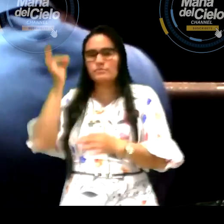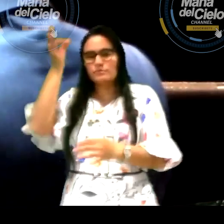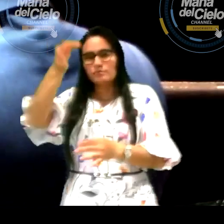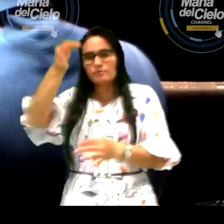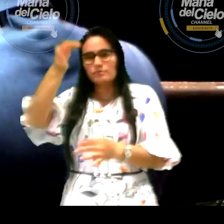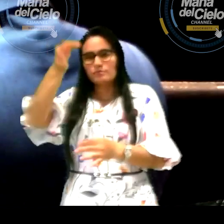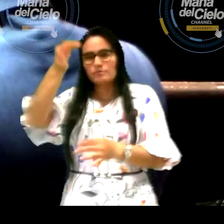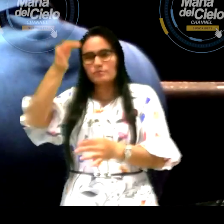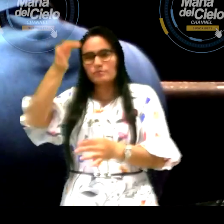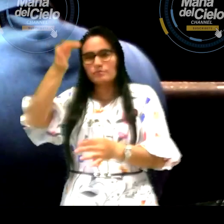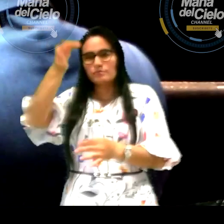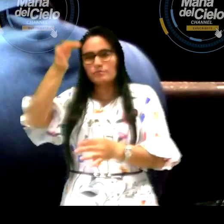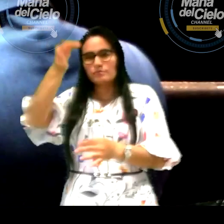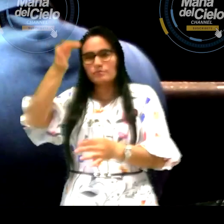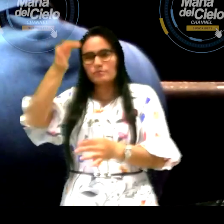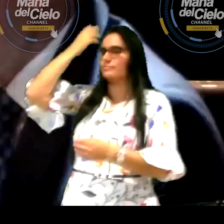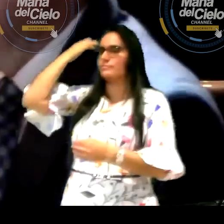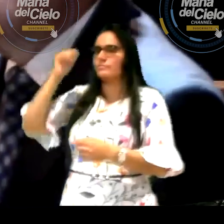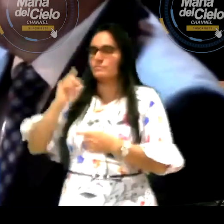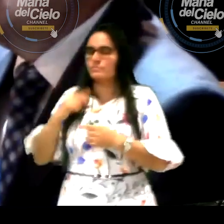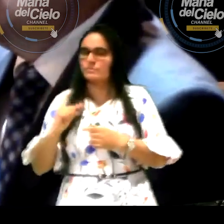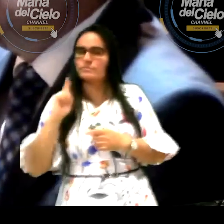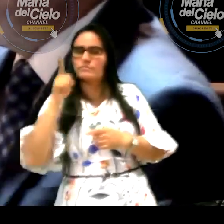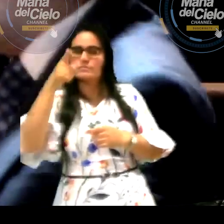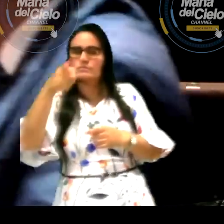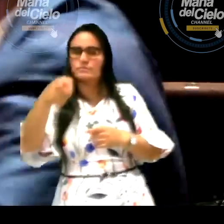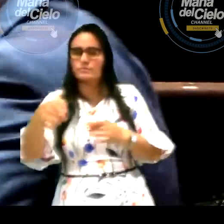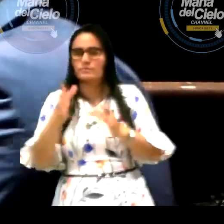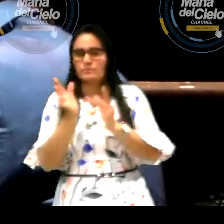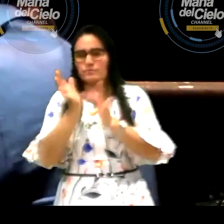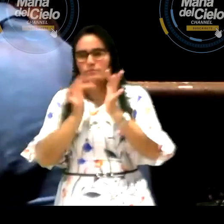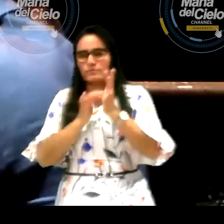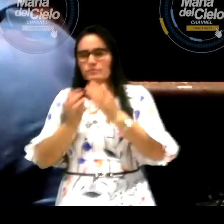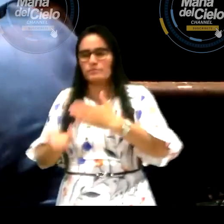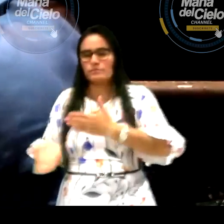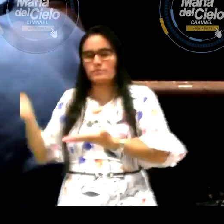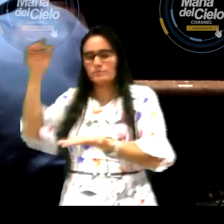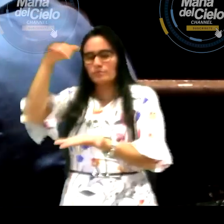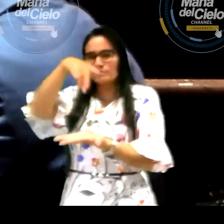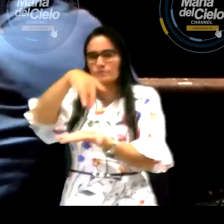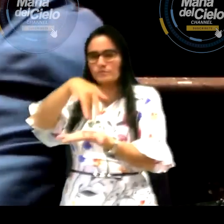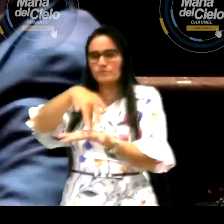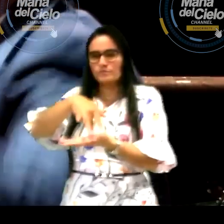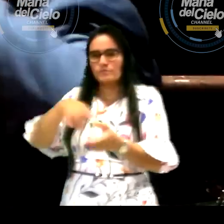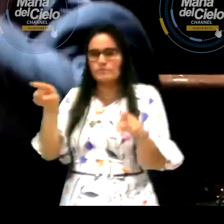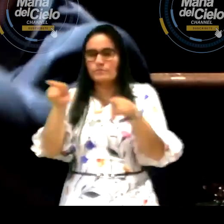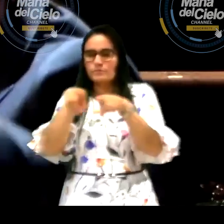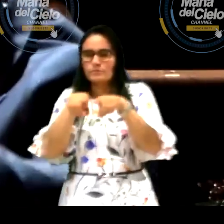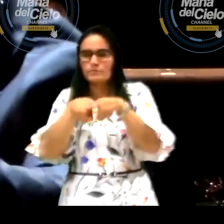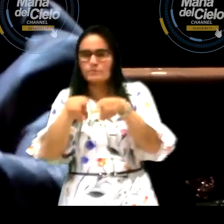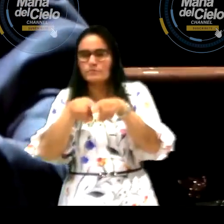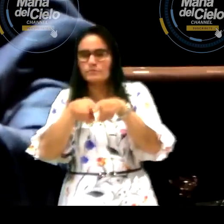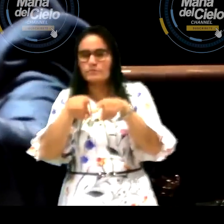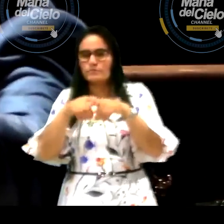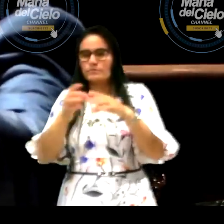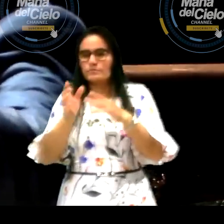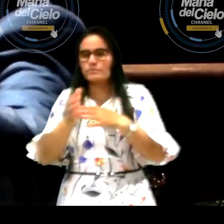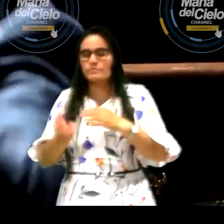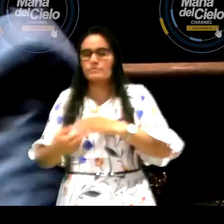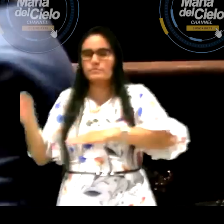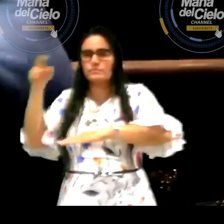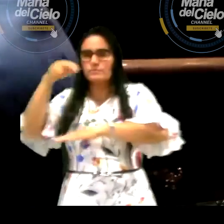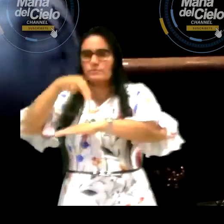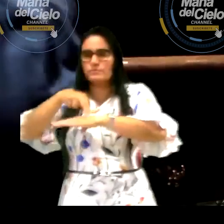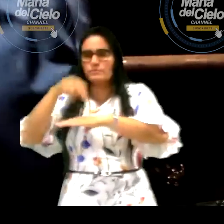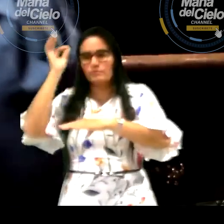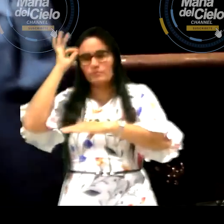aquí, mi hermano no habría muerto. Fe en el pasado. Tuvo fe en el futuro.